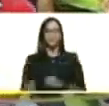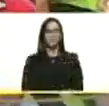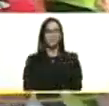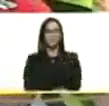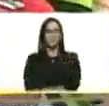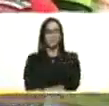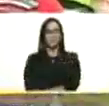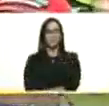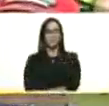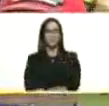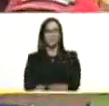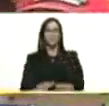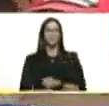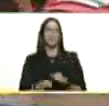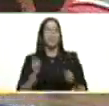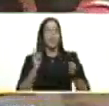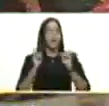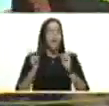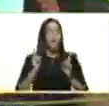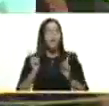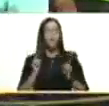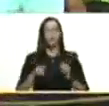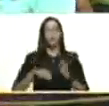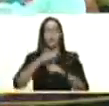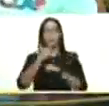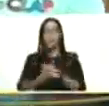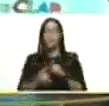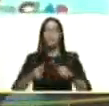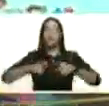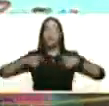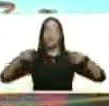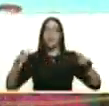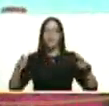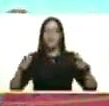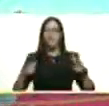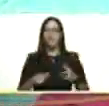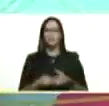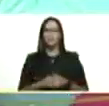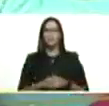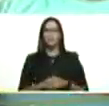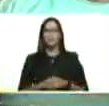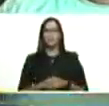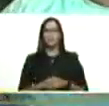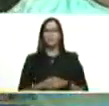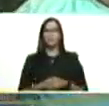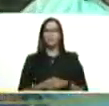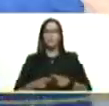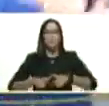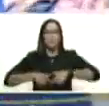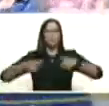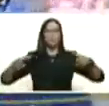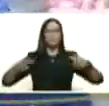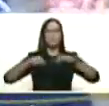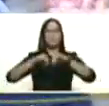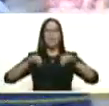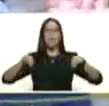Algunos con proyectos grandes, con extensiones de tierra,